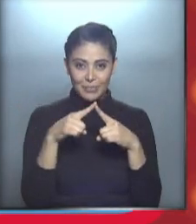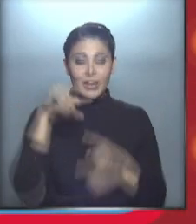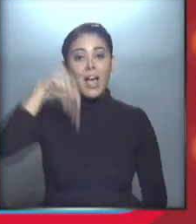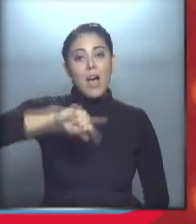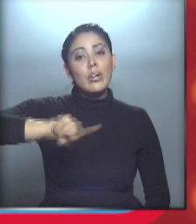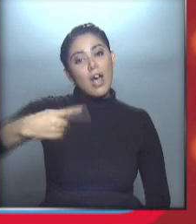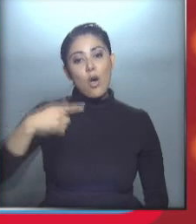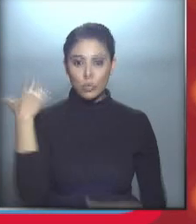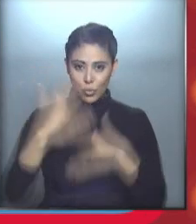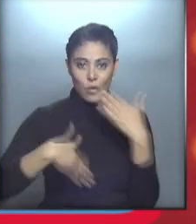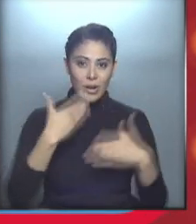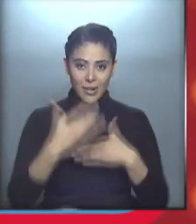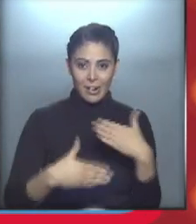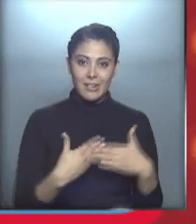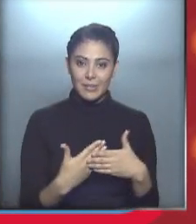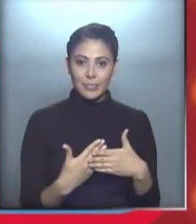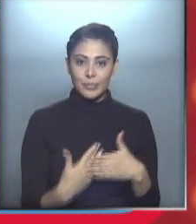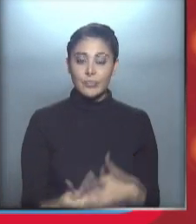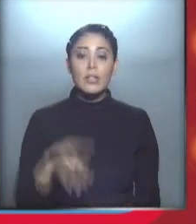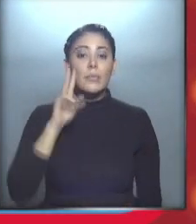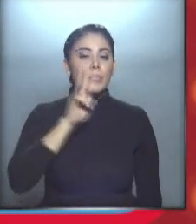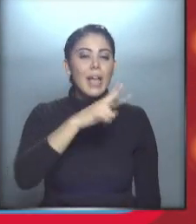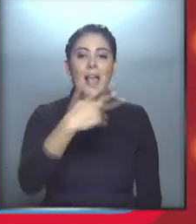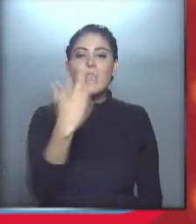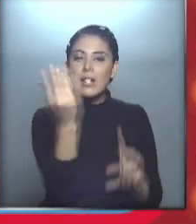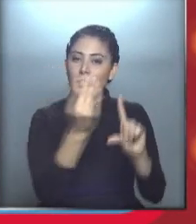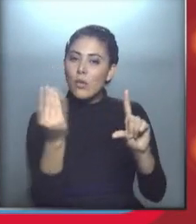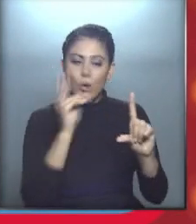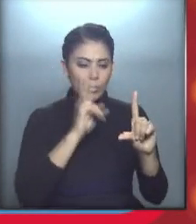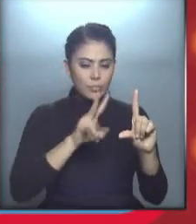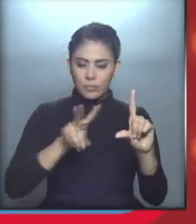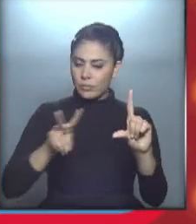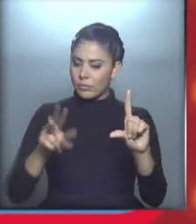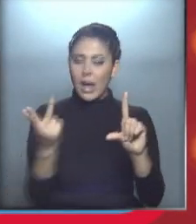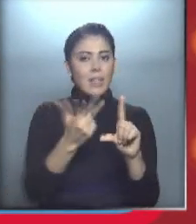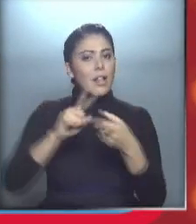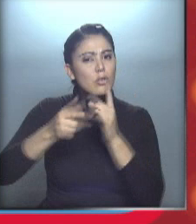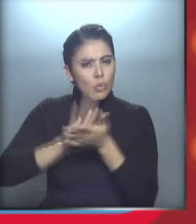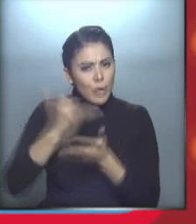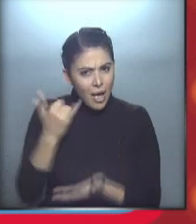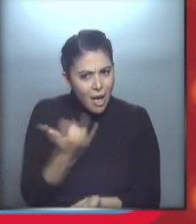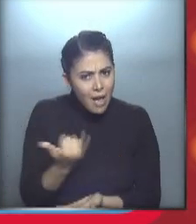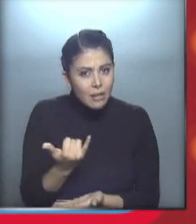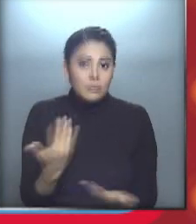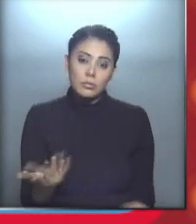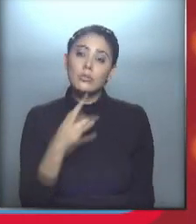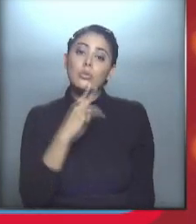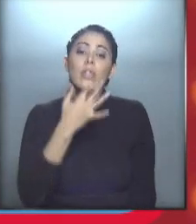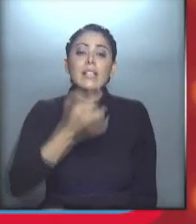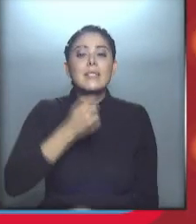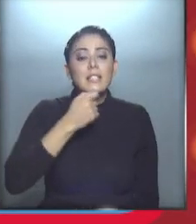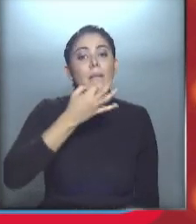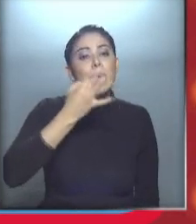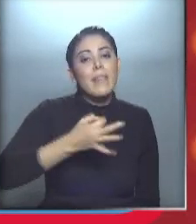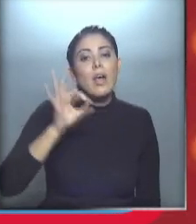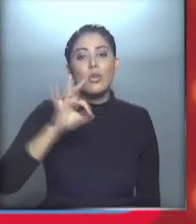¡Vamos a jugar a la máquina asombrosa! ¡Mira las tres figuras! ¿Todas tienen que ver con Samba? ¡Elegí si